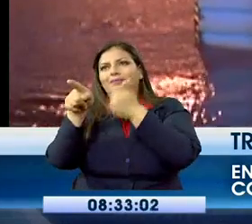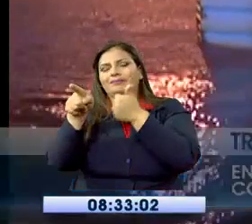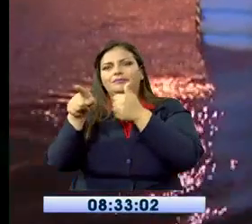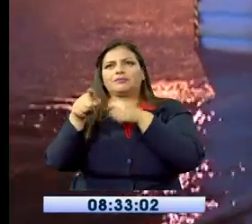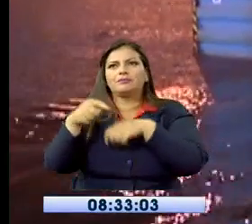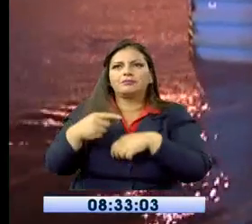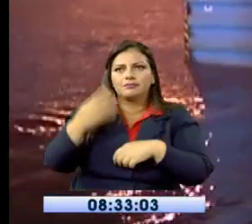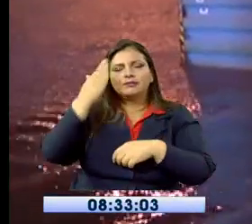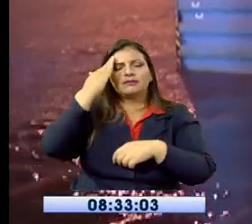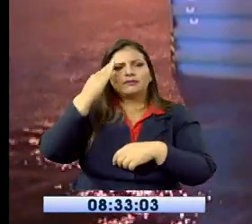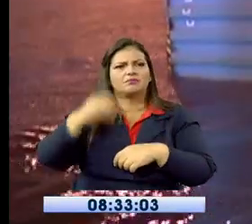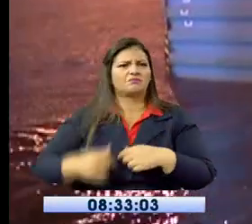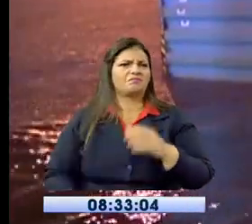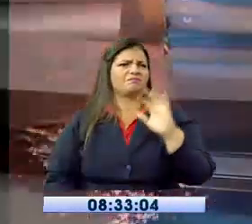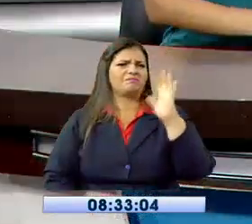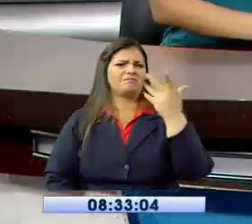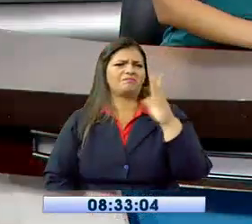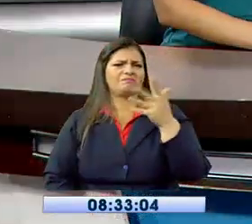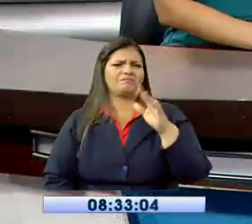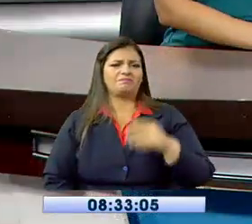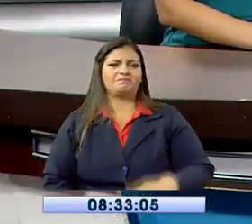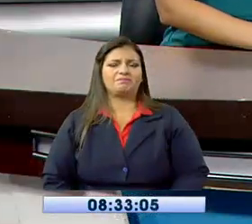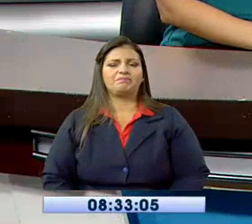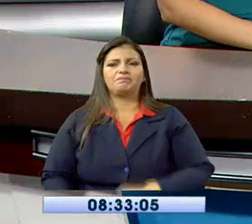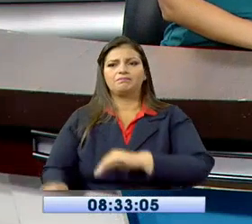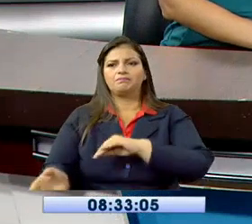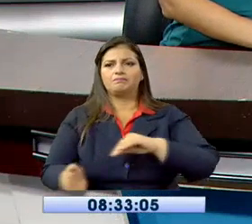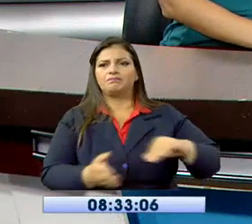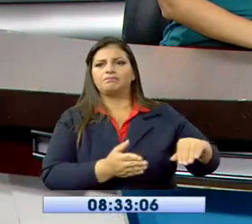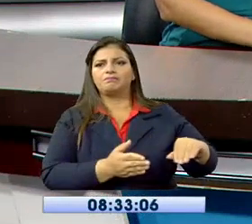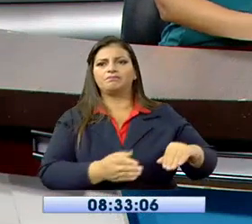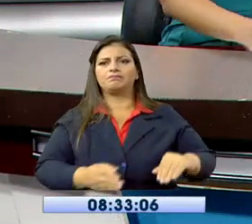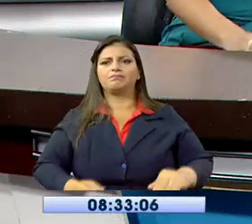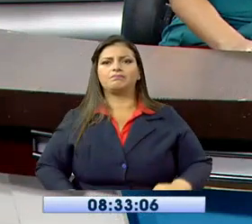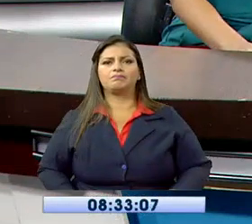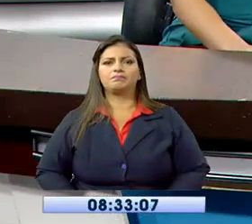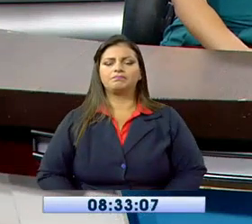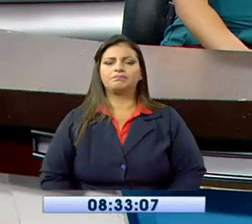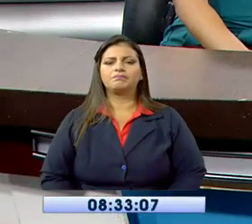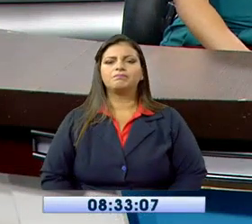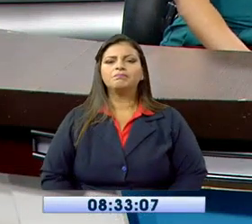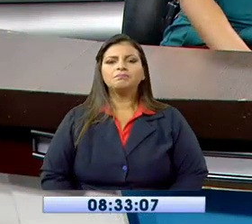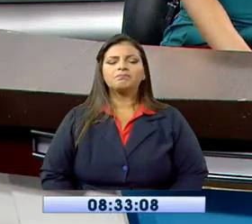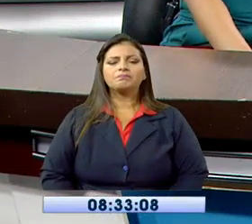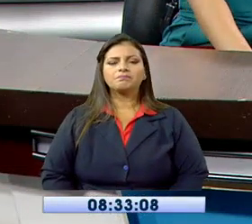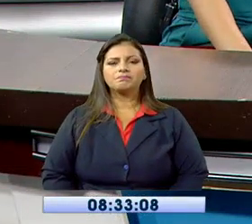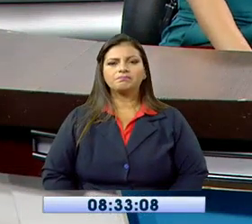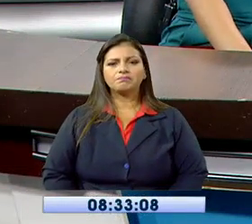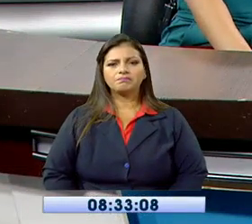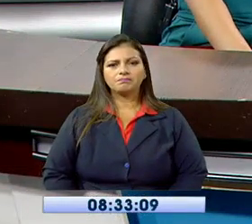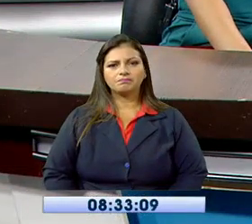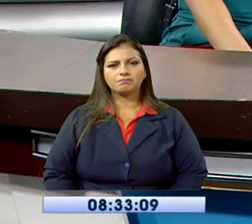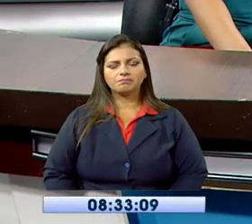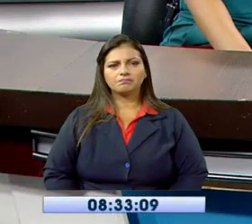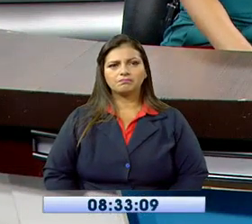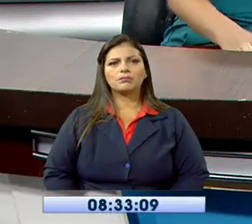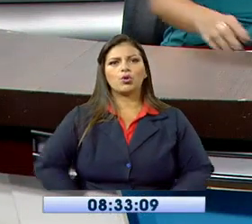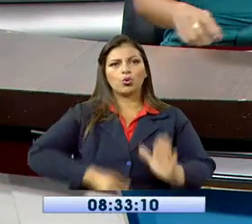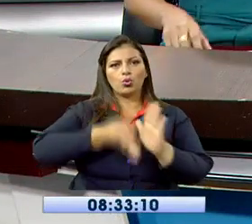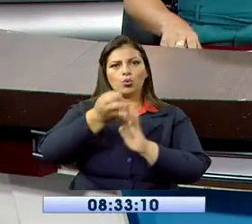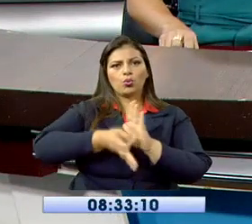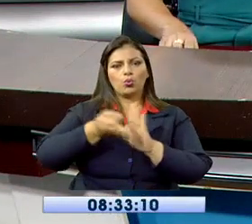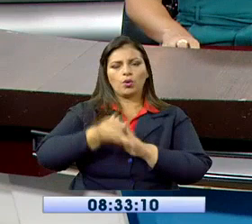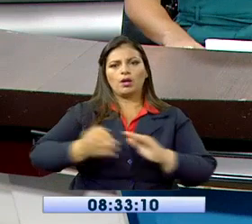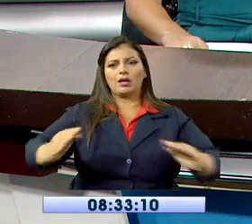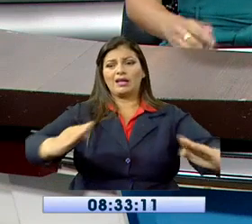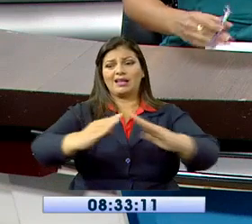Vamos a otro tema, amigos televidentes. Les comentamos que dos familias lo perdieron todo en un incendio que consumió dos viviendas de caña en el cantón Durán.